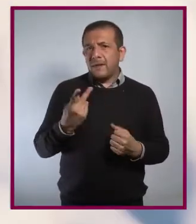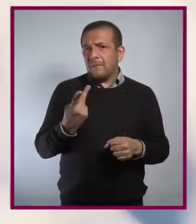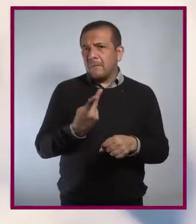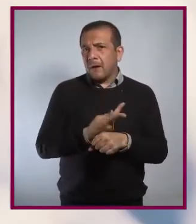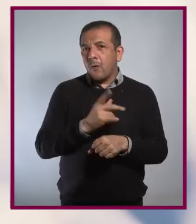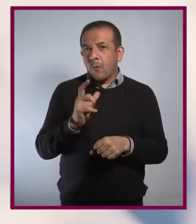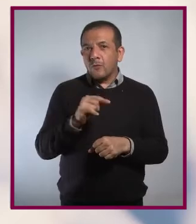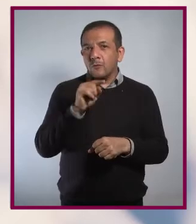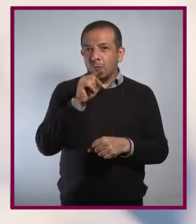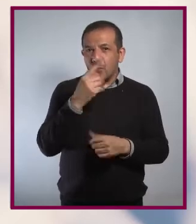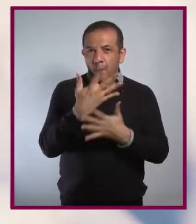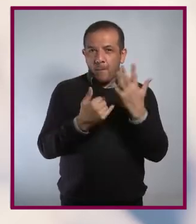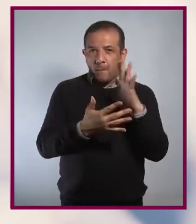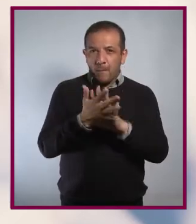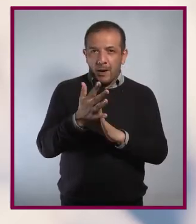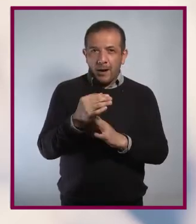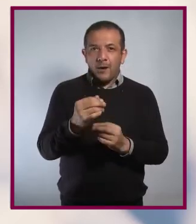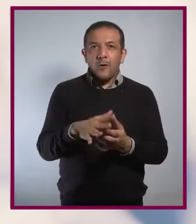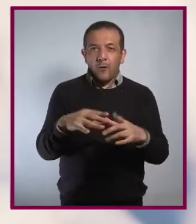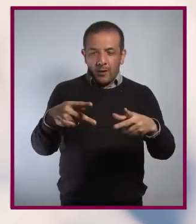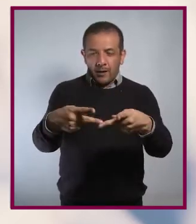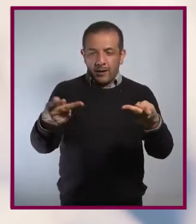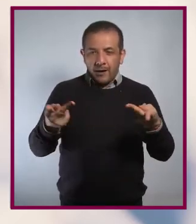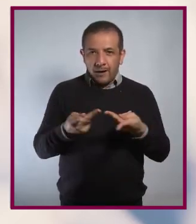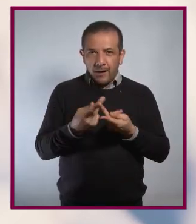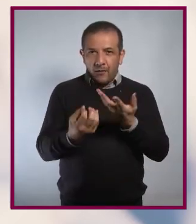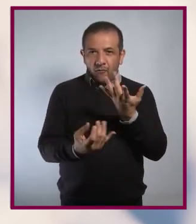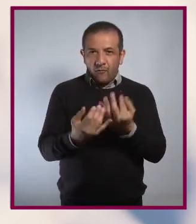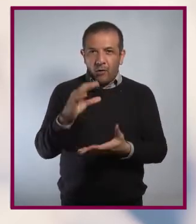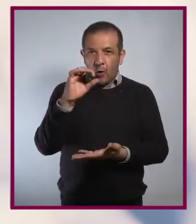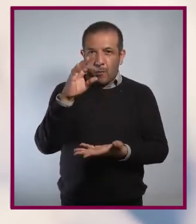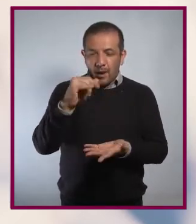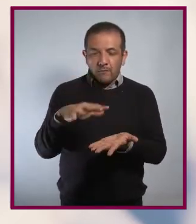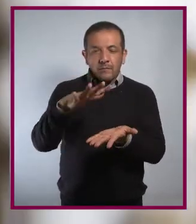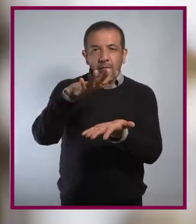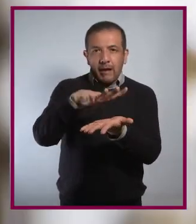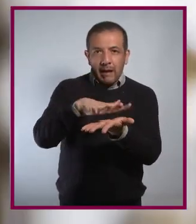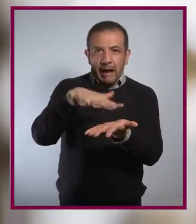¿Qué pasa cuando pones tu mano por accidente en el comal?